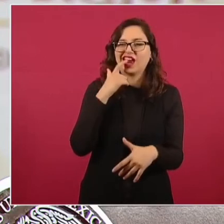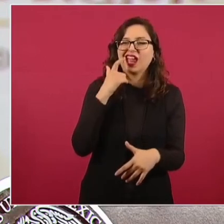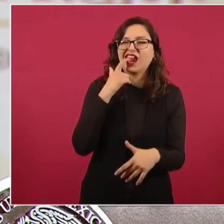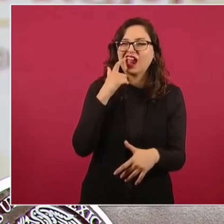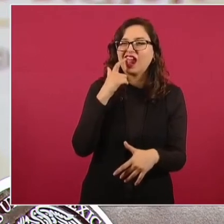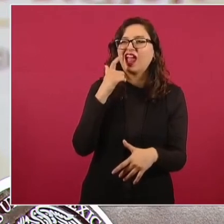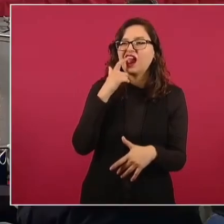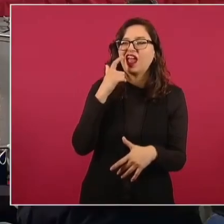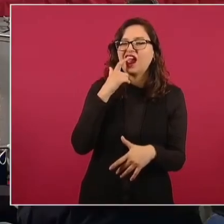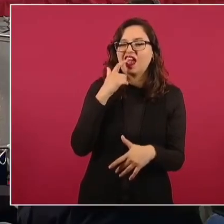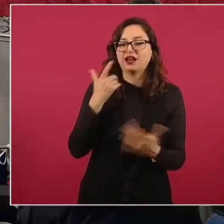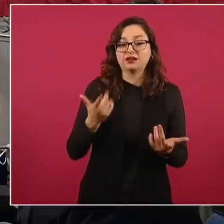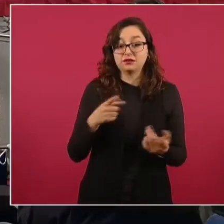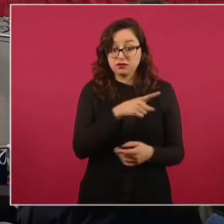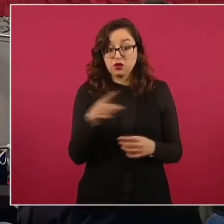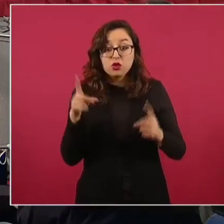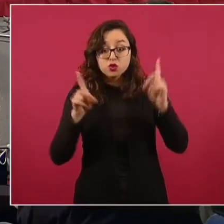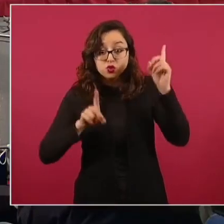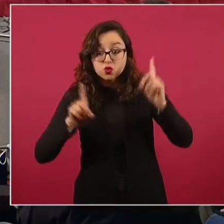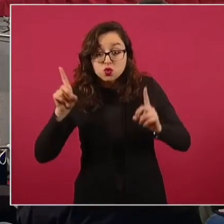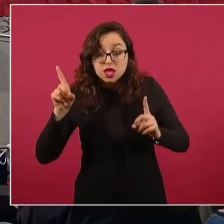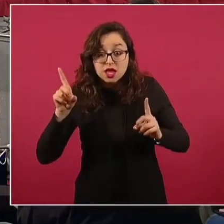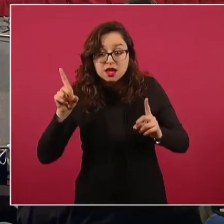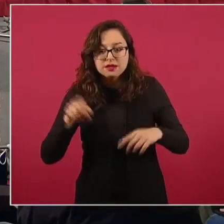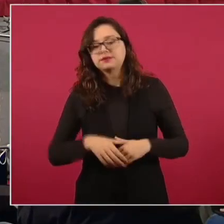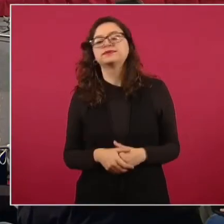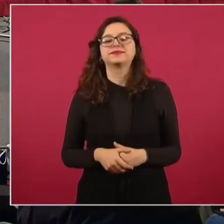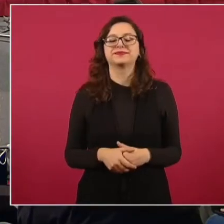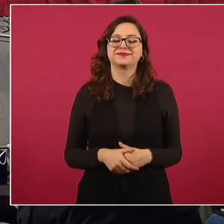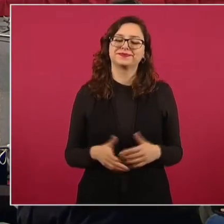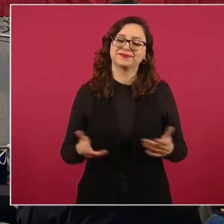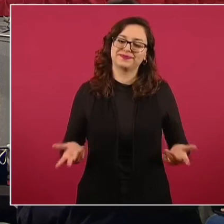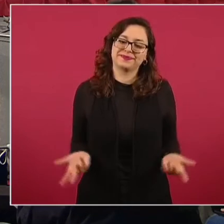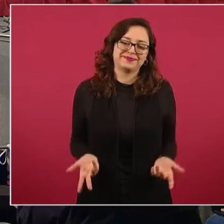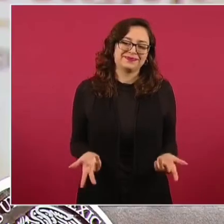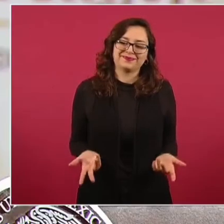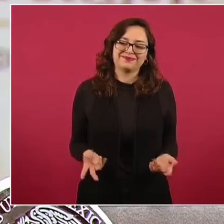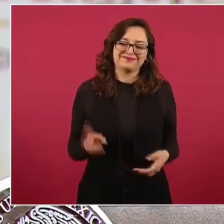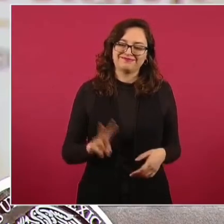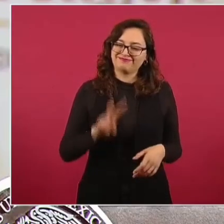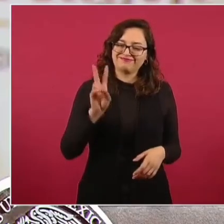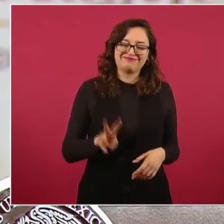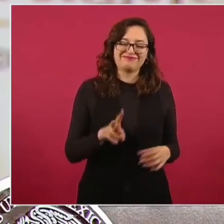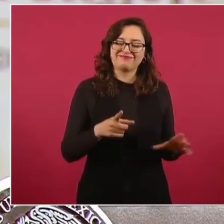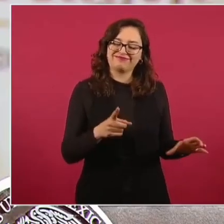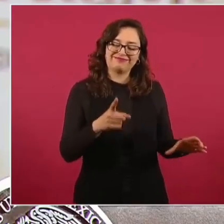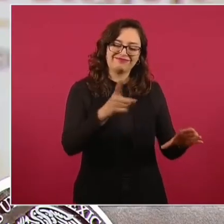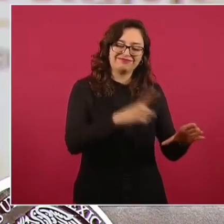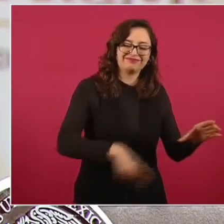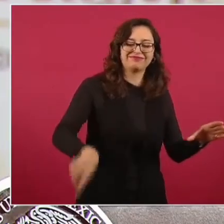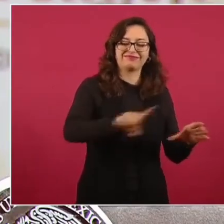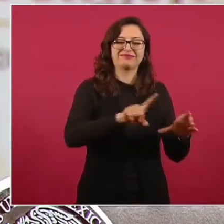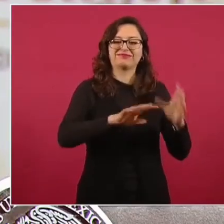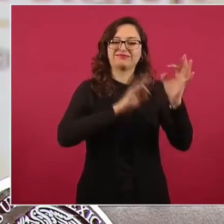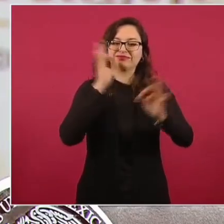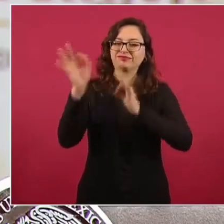por último, todo esto forma parte de una campaña para